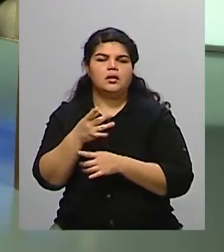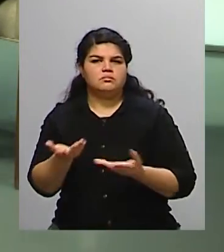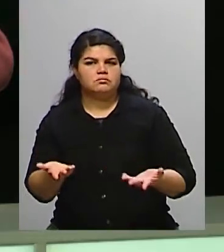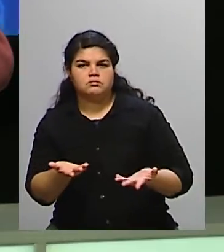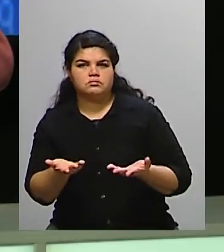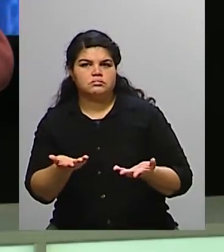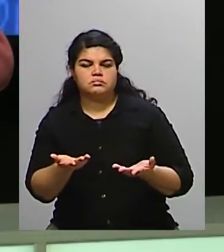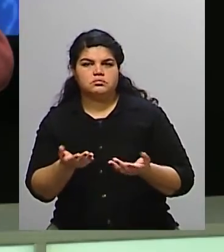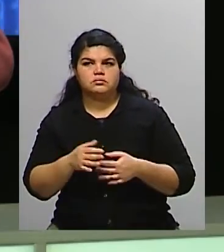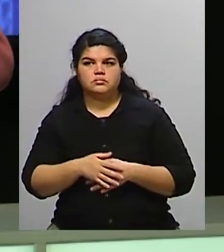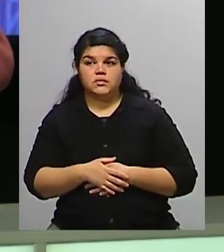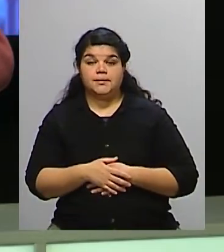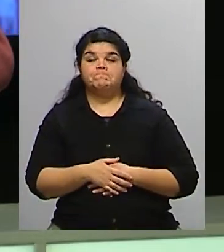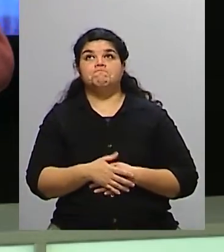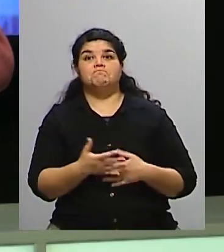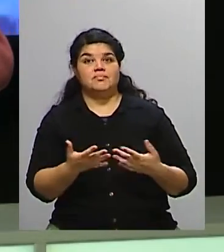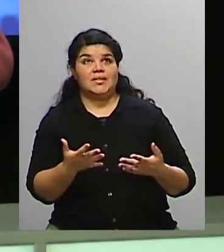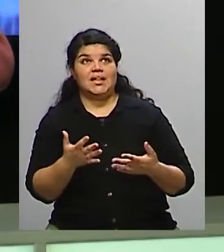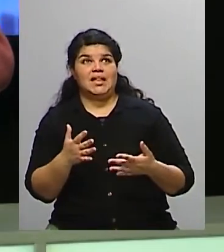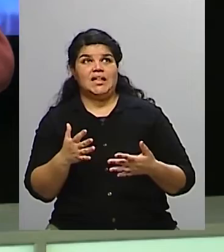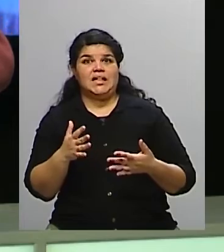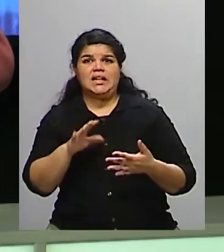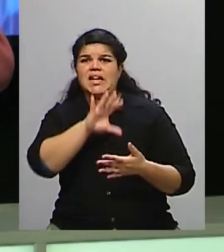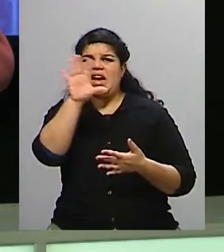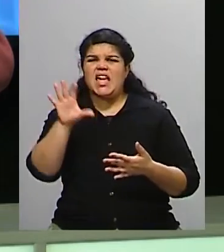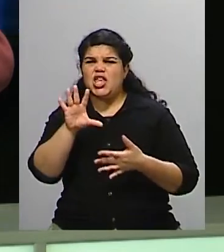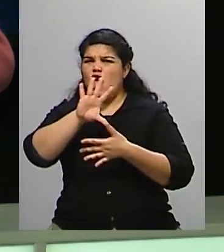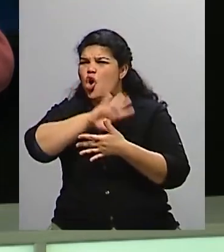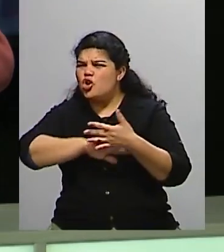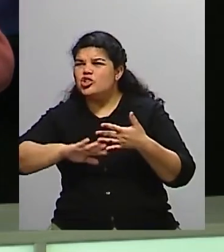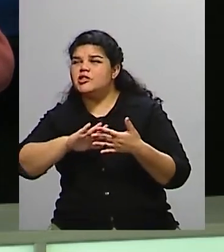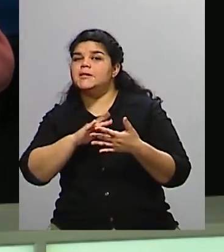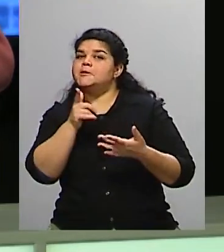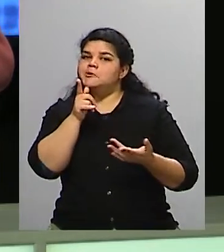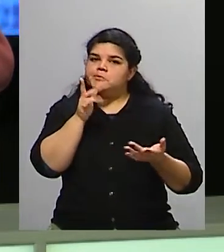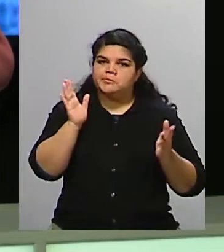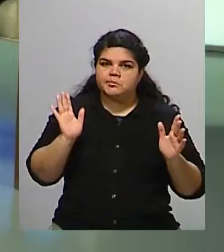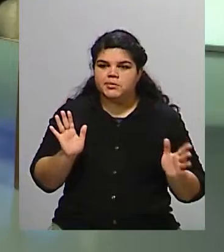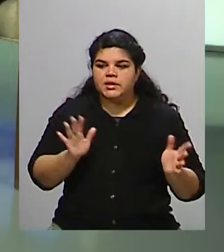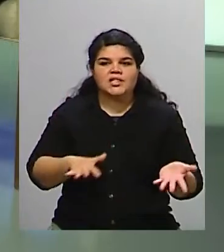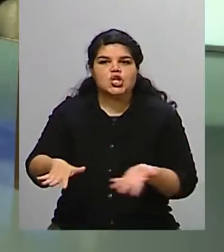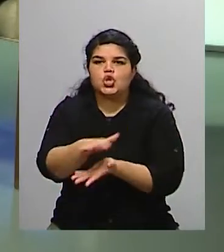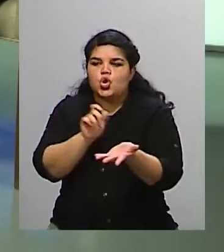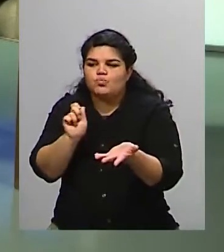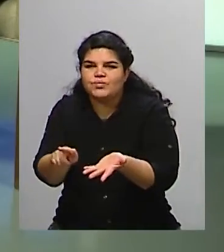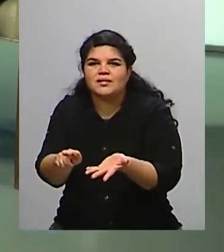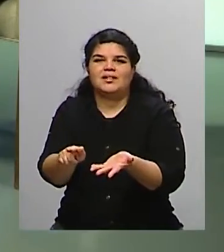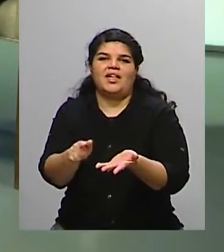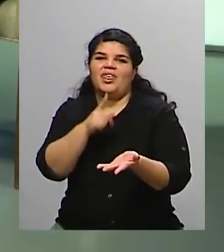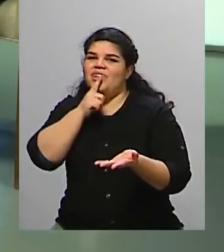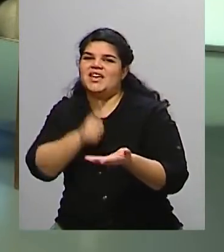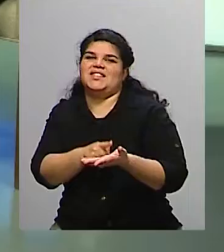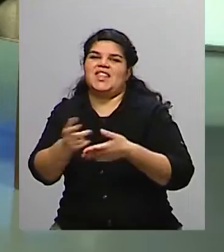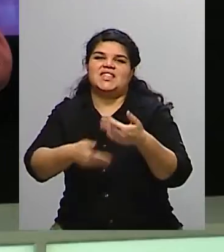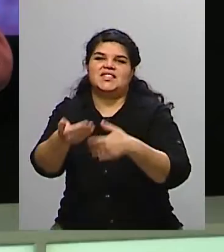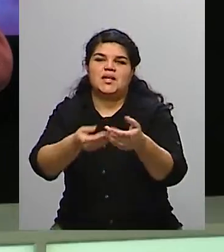nivel regional, no sé, creo que el mejor sistema de salud lo puede definir la sociedad que lo va a tener. Digo, ¿por qué?